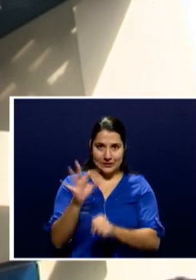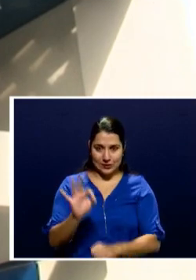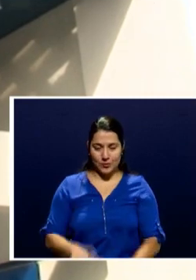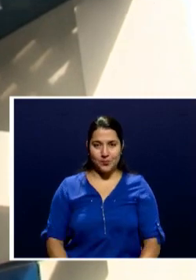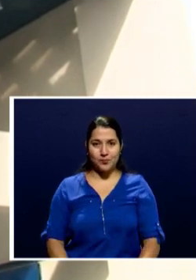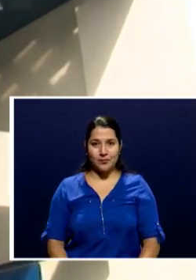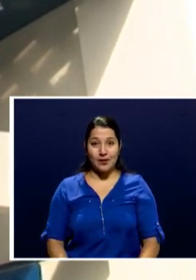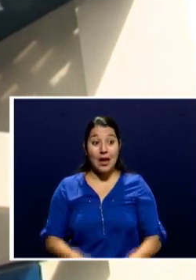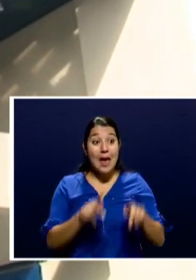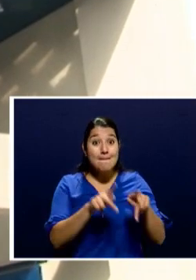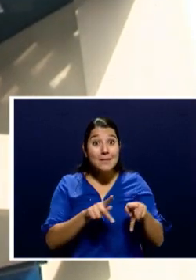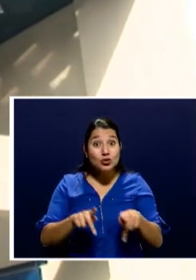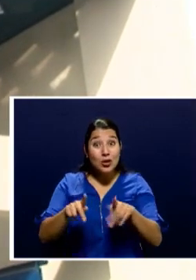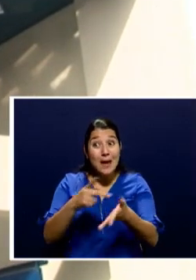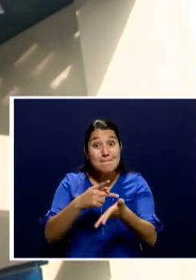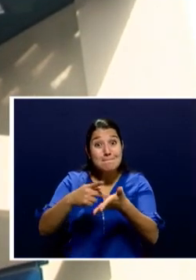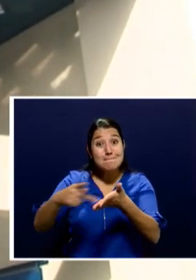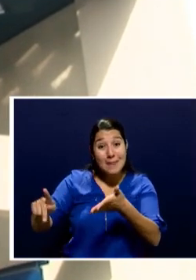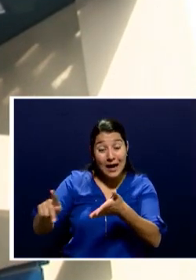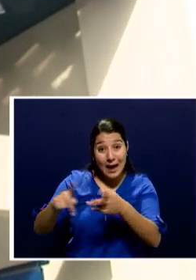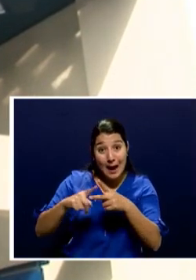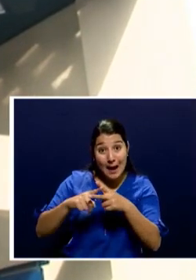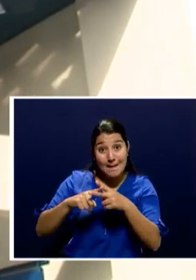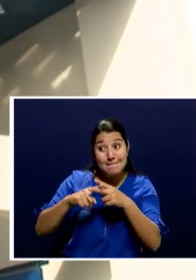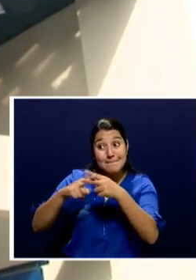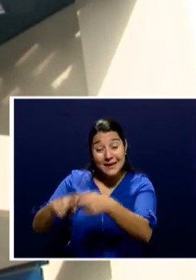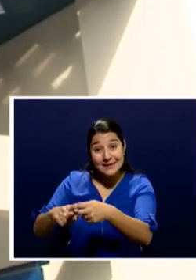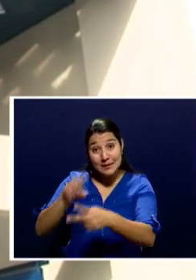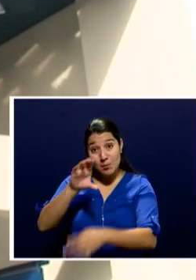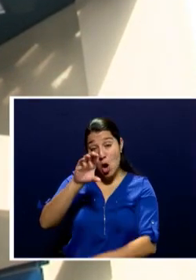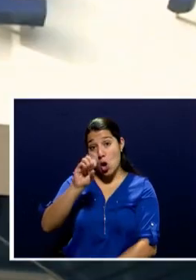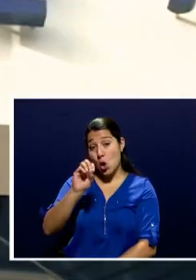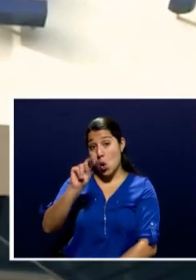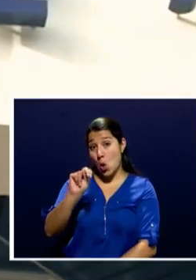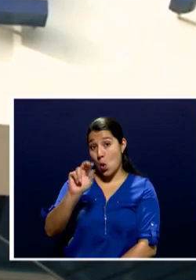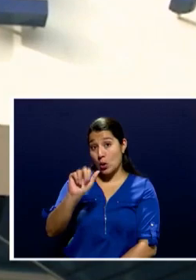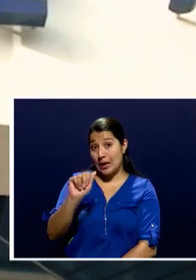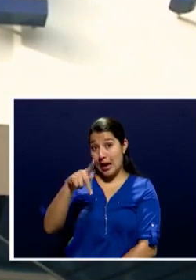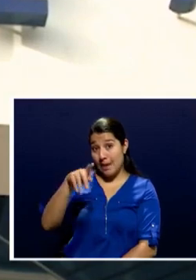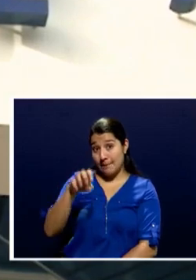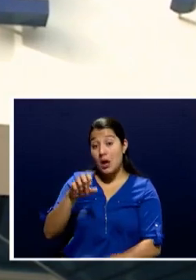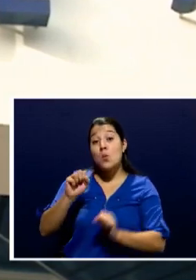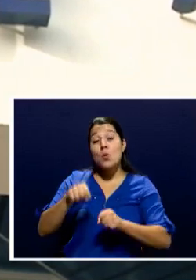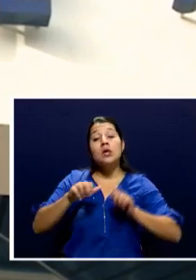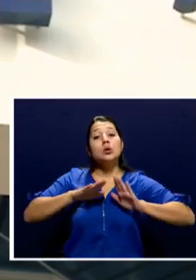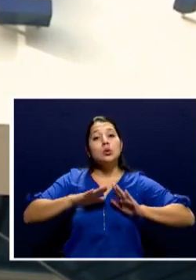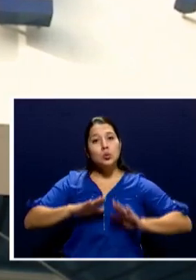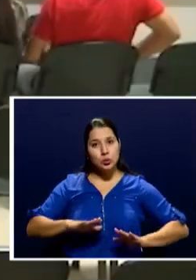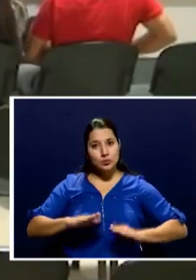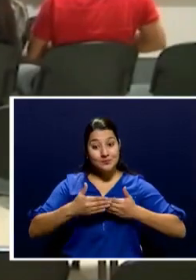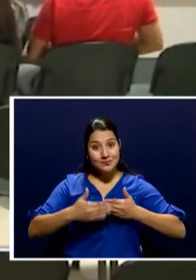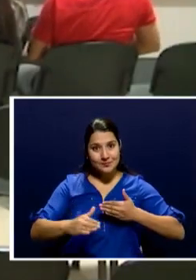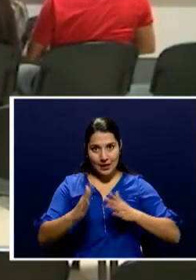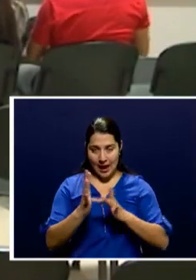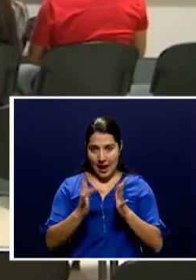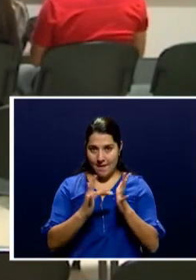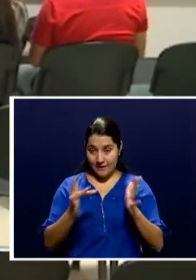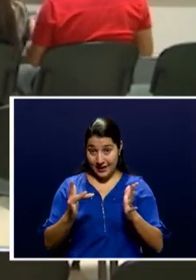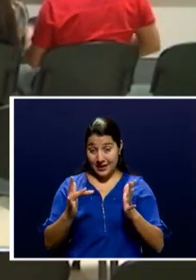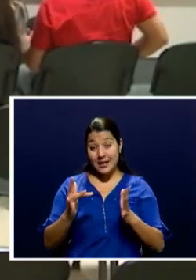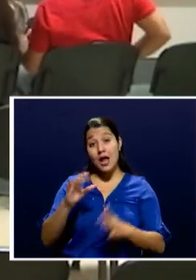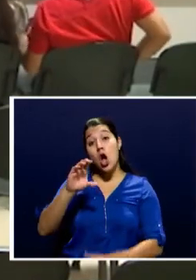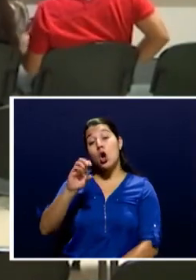Las personas que pagan un crédito a la Comisión Nacional de Préstamos para la Educación percibirán un alivio a partir del próximo mes de abril. El Consejo Superior